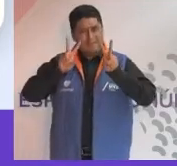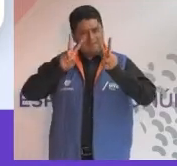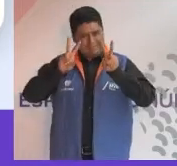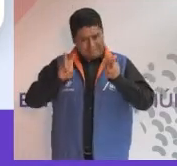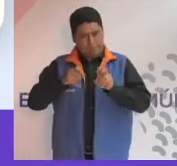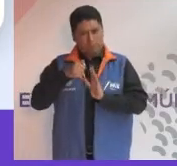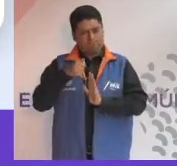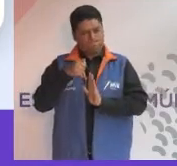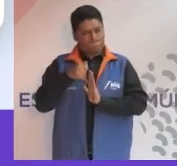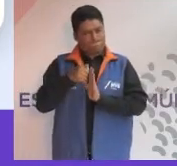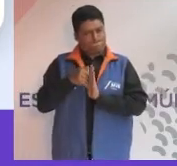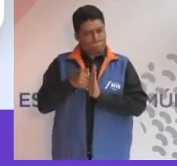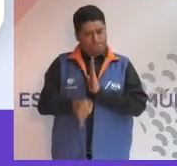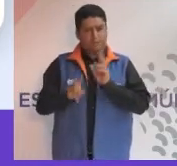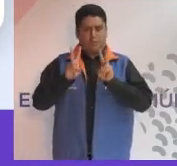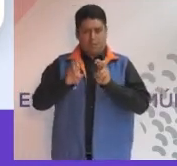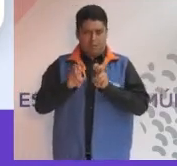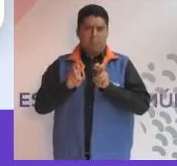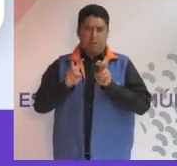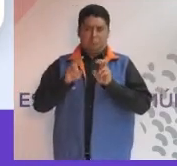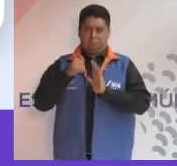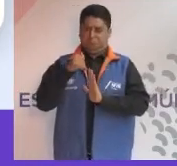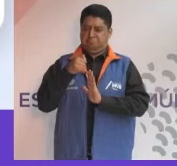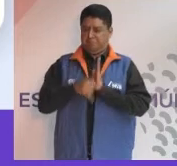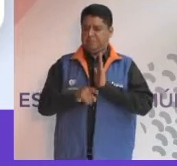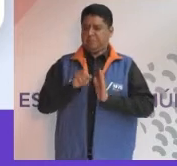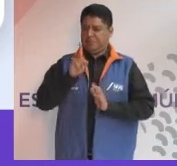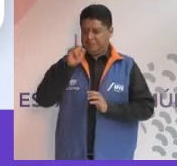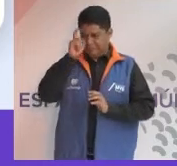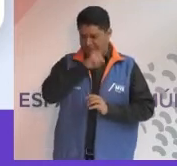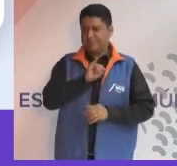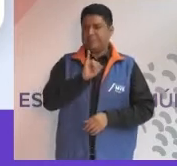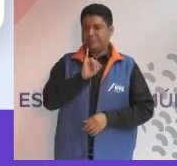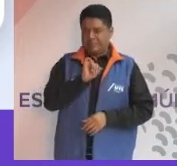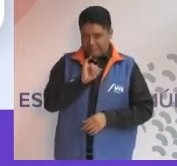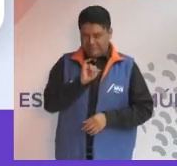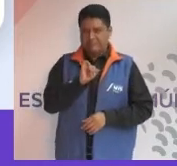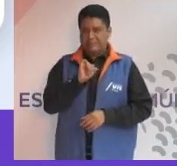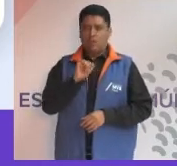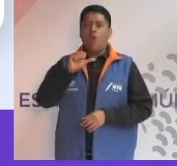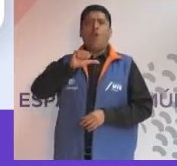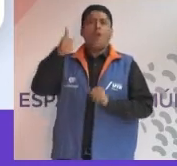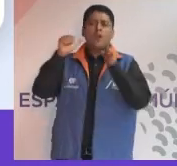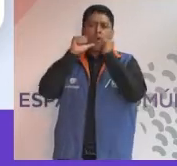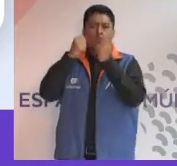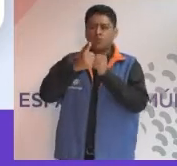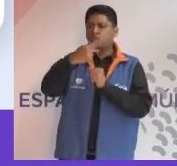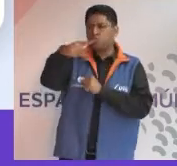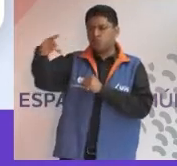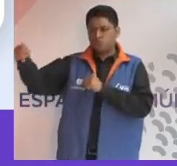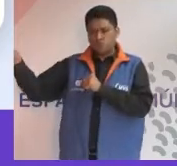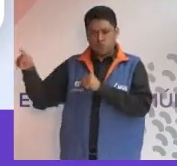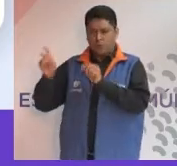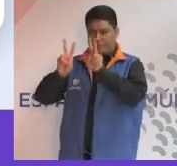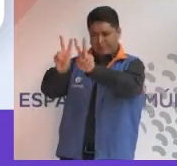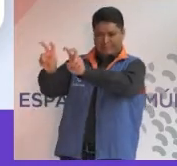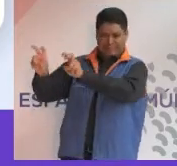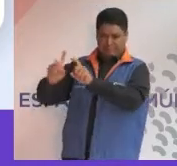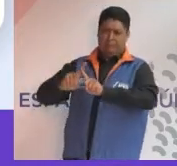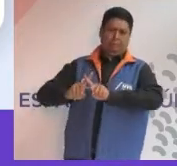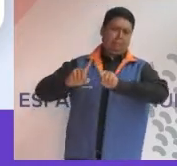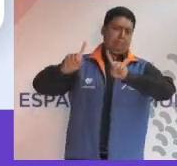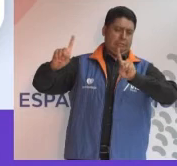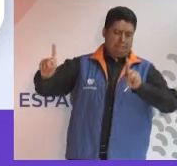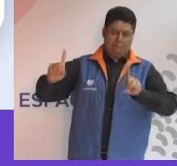lo mejor no es tan tradicional como algunas otras, o común como algunas otras organizaciones. Entonces, por ejemplo, nosotros